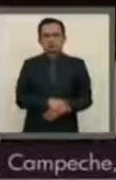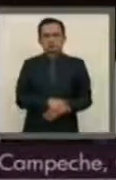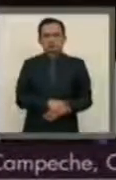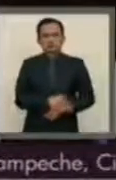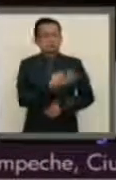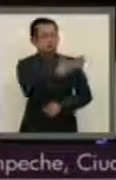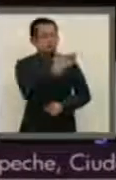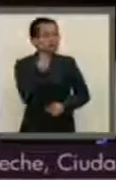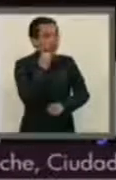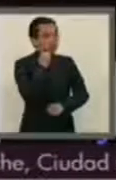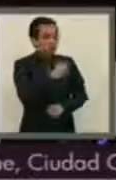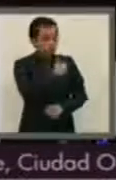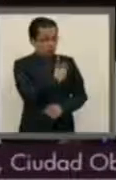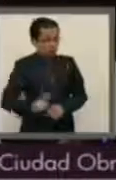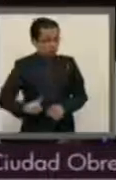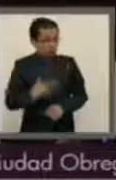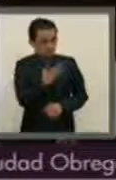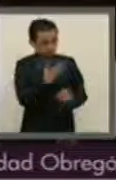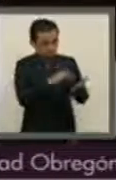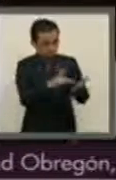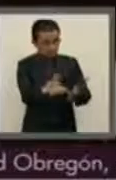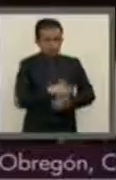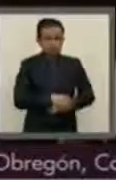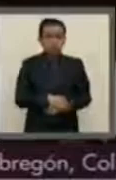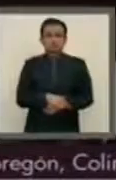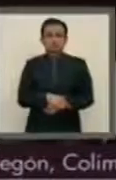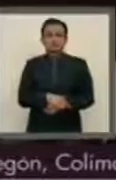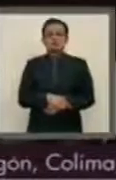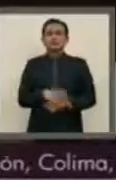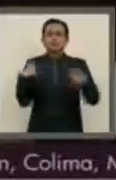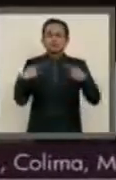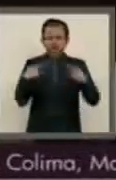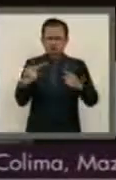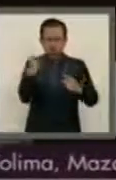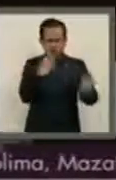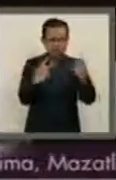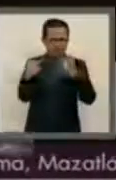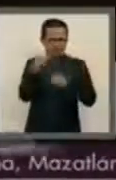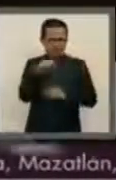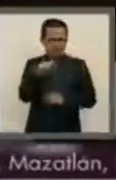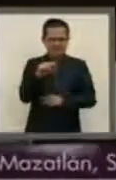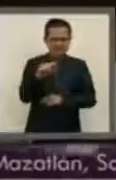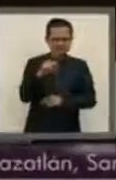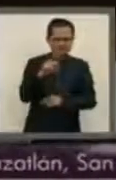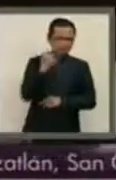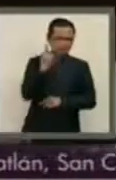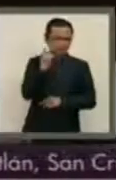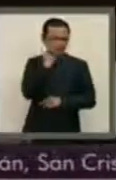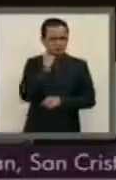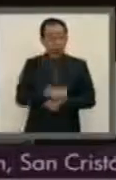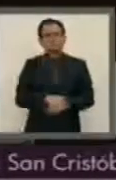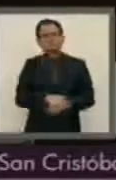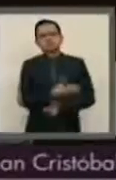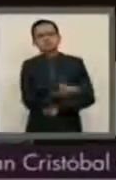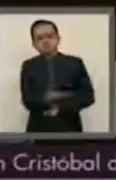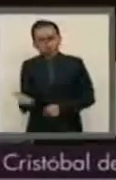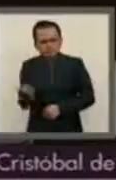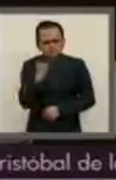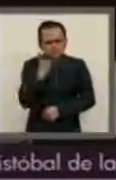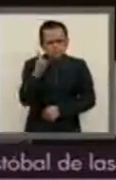Gracias, diputada presidenta. Ciudadanos que nos siguen por el canal del Congreso, diputadas,